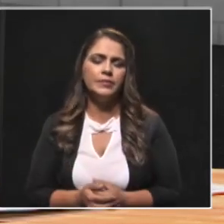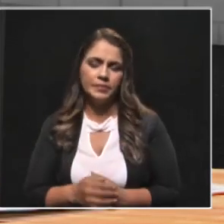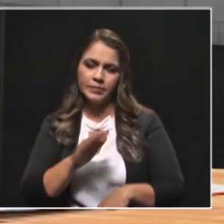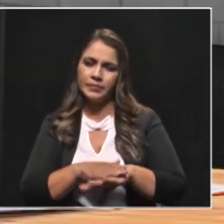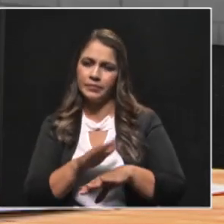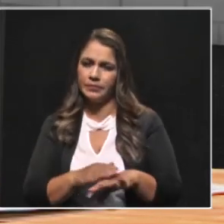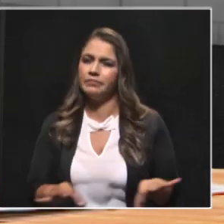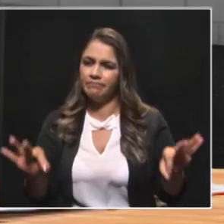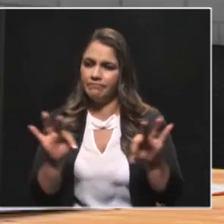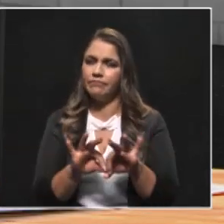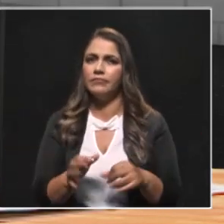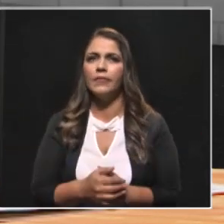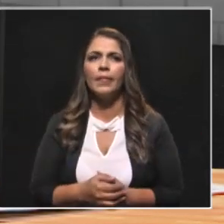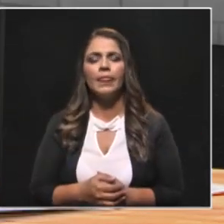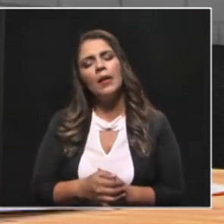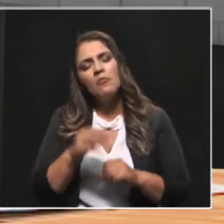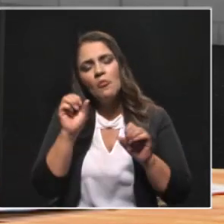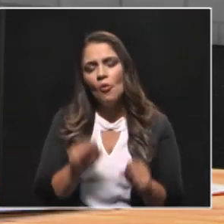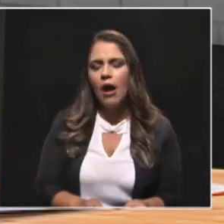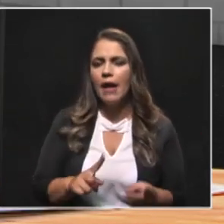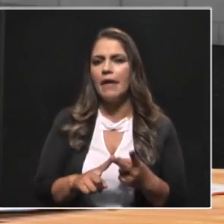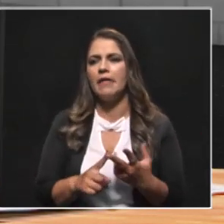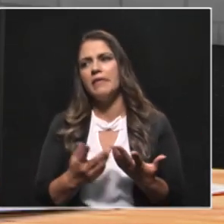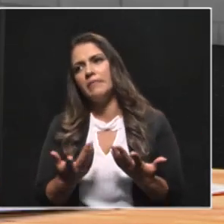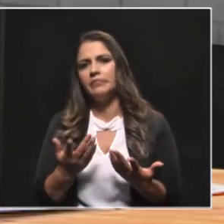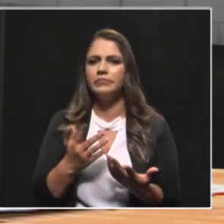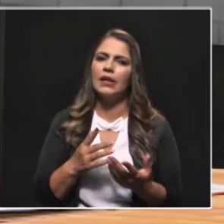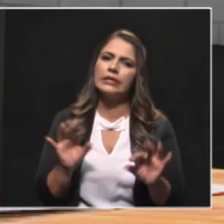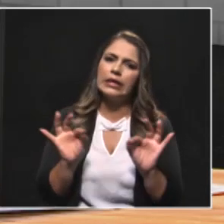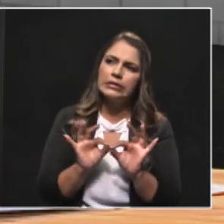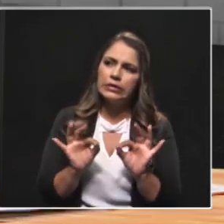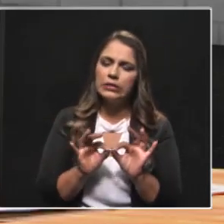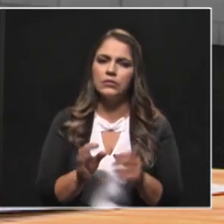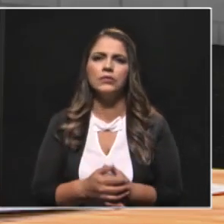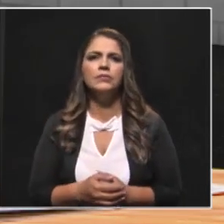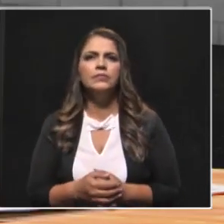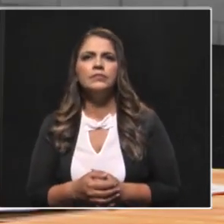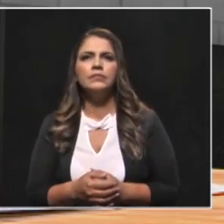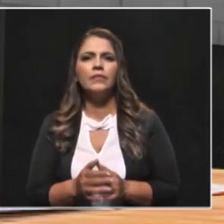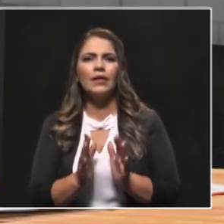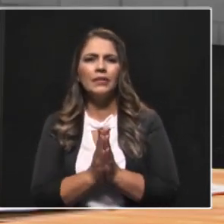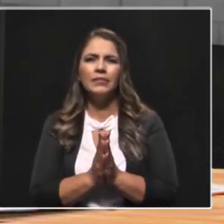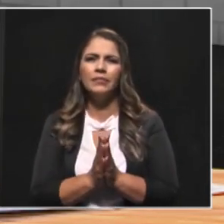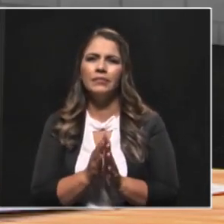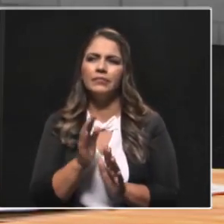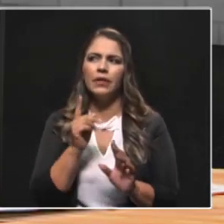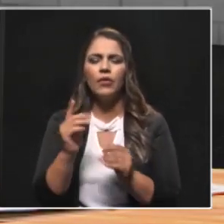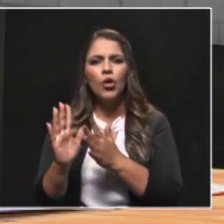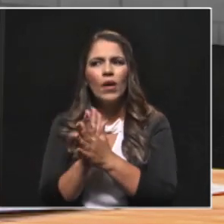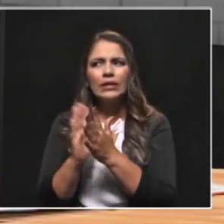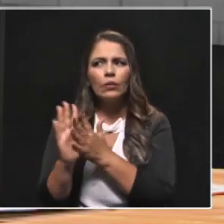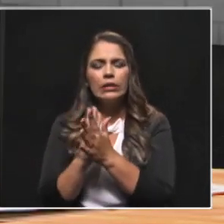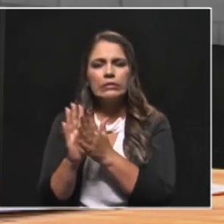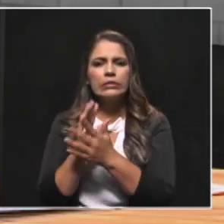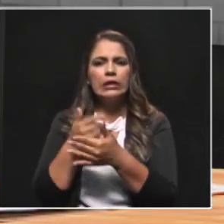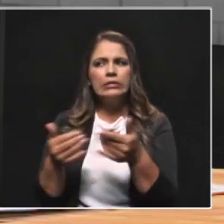Entonces, siempre decimos es posible hacer estos reportes de forma anónima. Lo que pedimos es muchísimos detalles y eso también